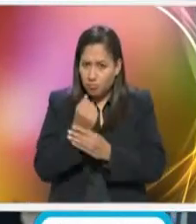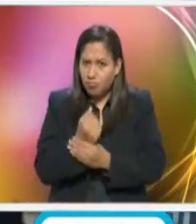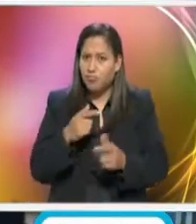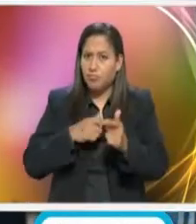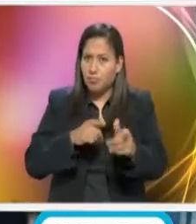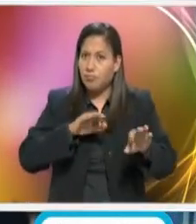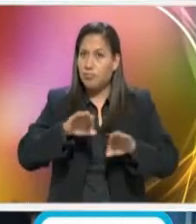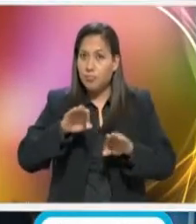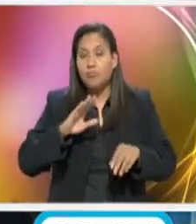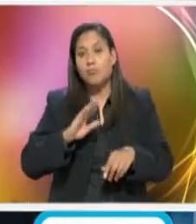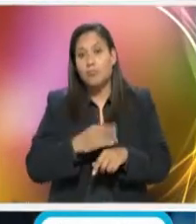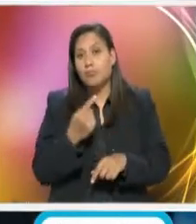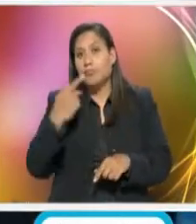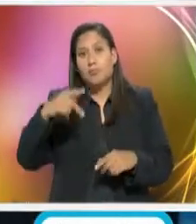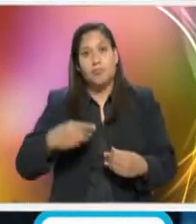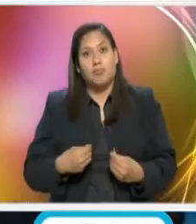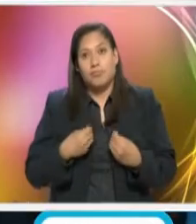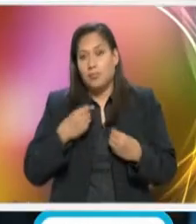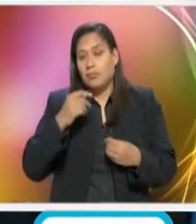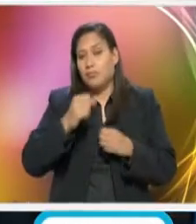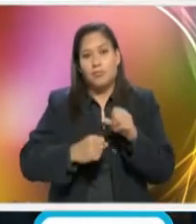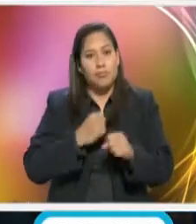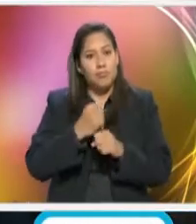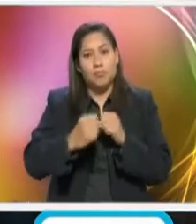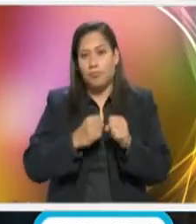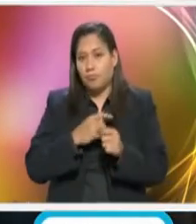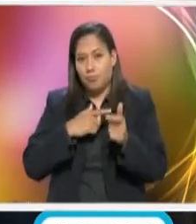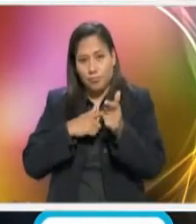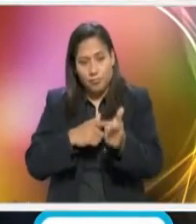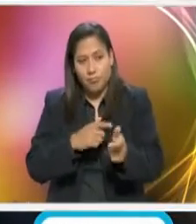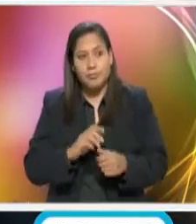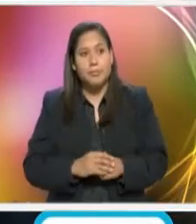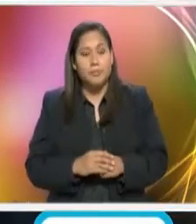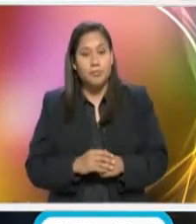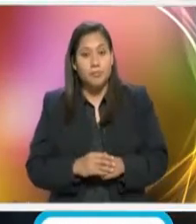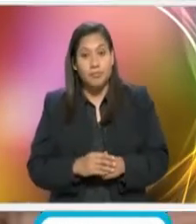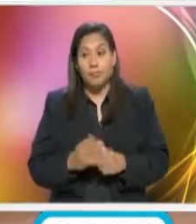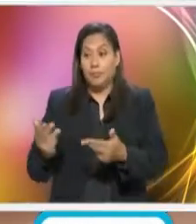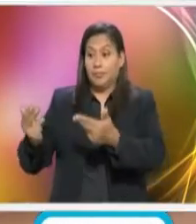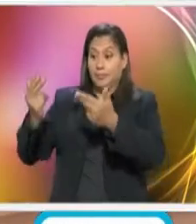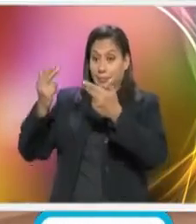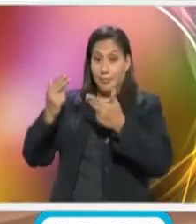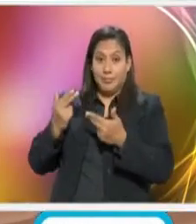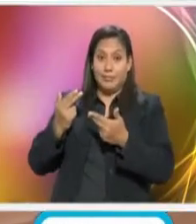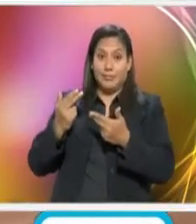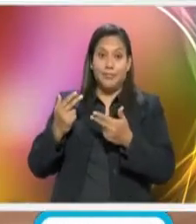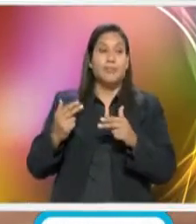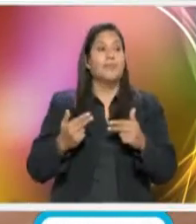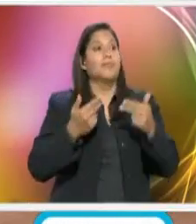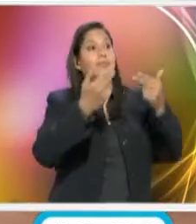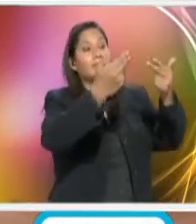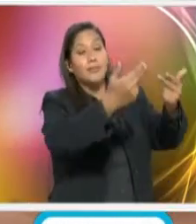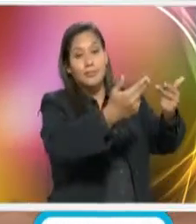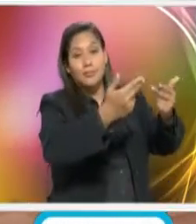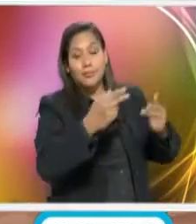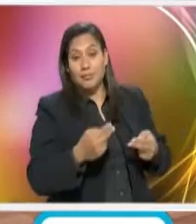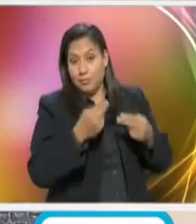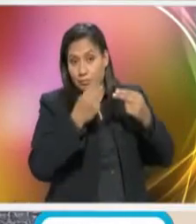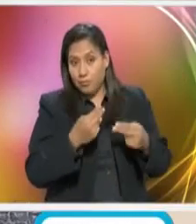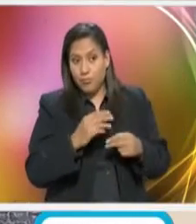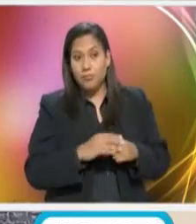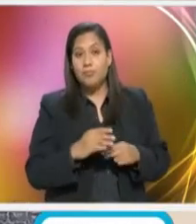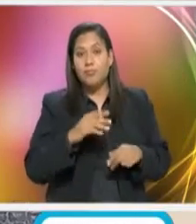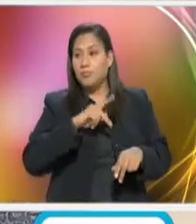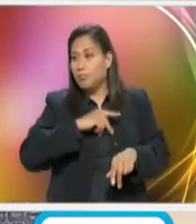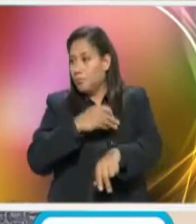trabajando porque pues sin duda toda su vida lo han hecho, ¿no? Y antes de poder heredar, ¿no?, este local, ¿no?, a